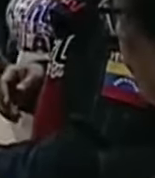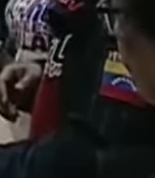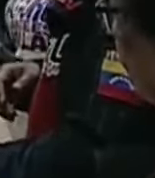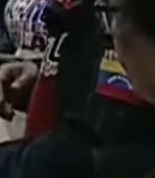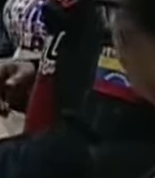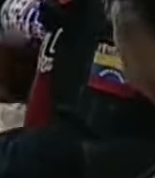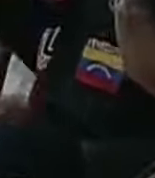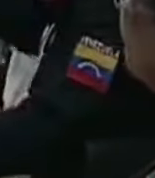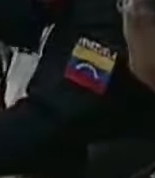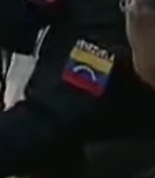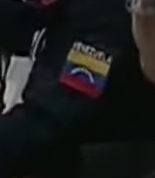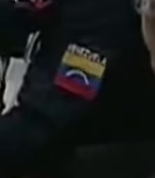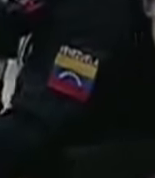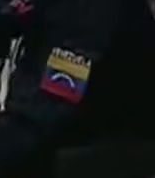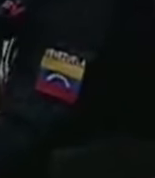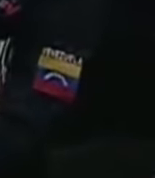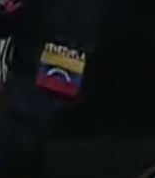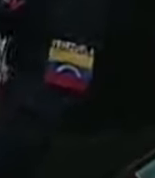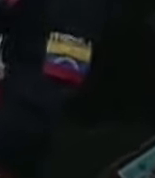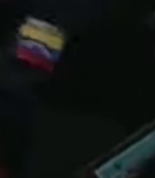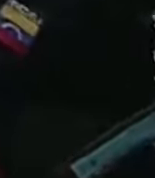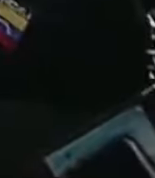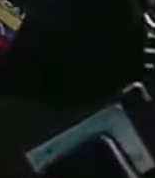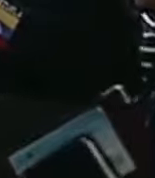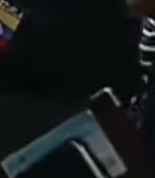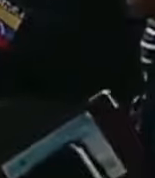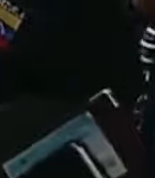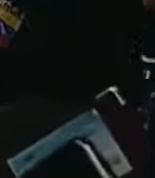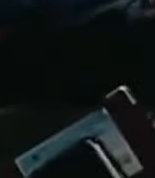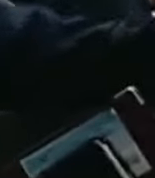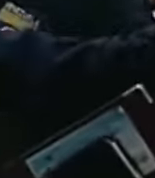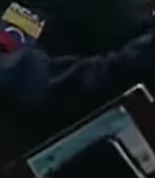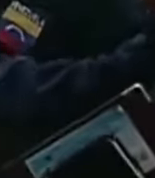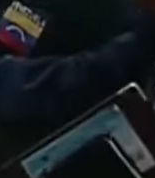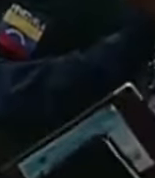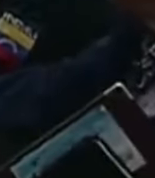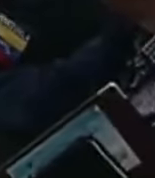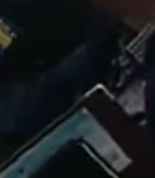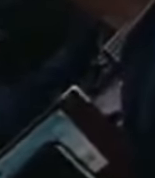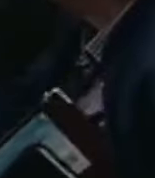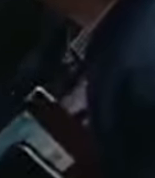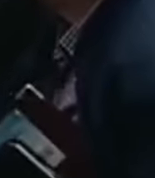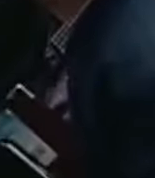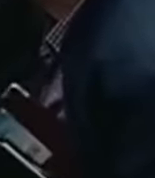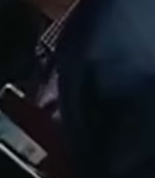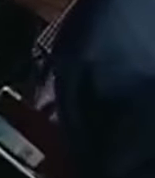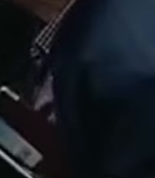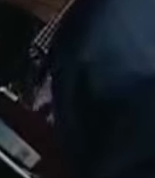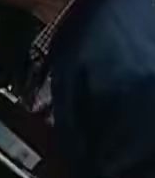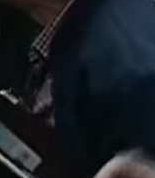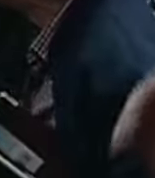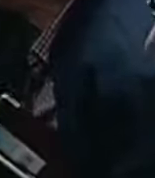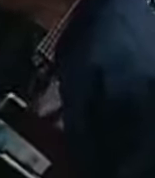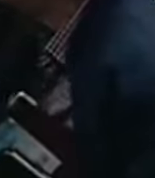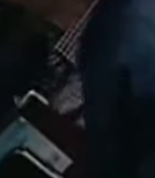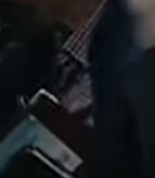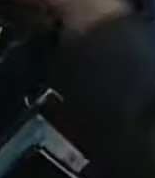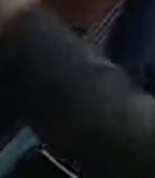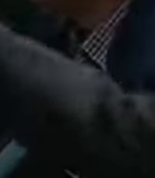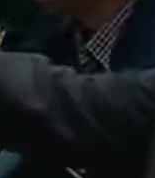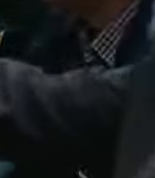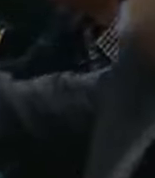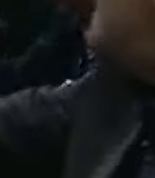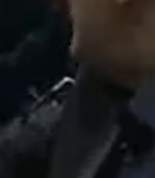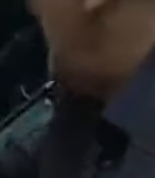para destruirnos ni darle armas a los enemigos, sino para hacernos más fuertes como revolución, ha dicho el